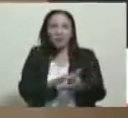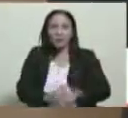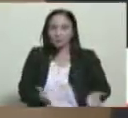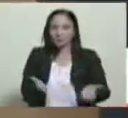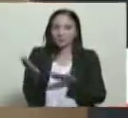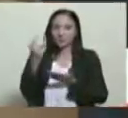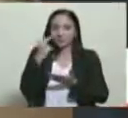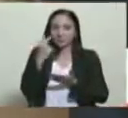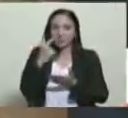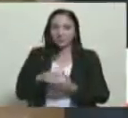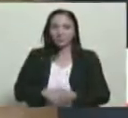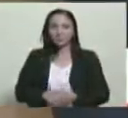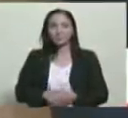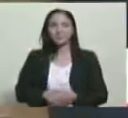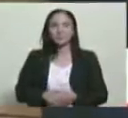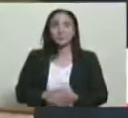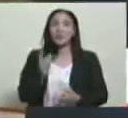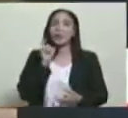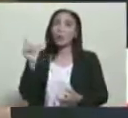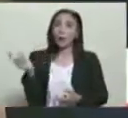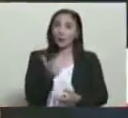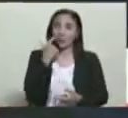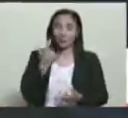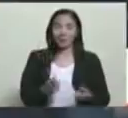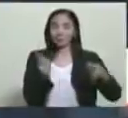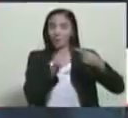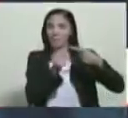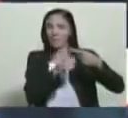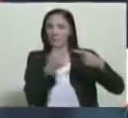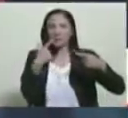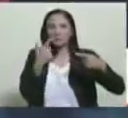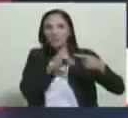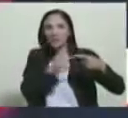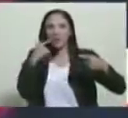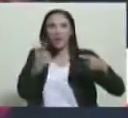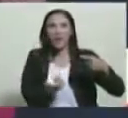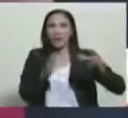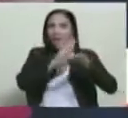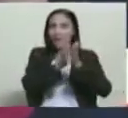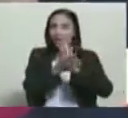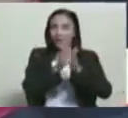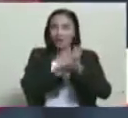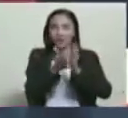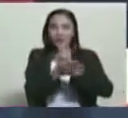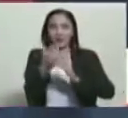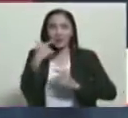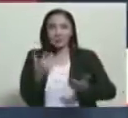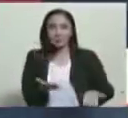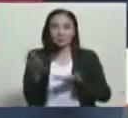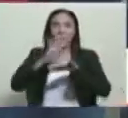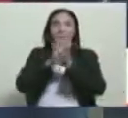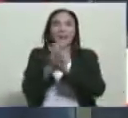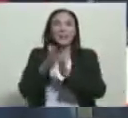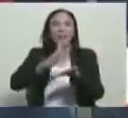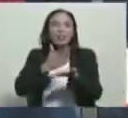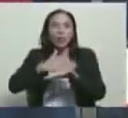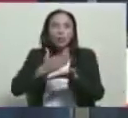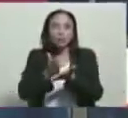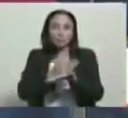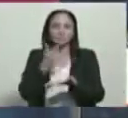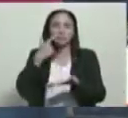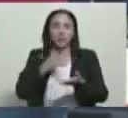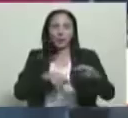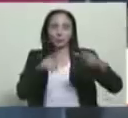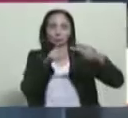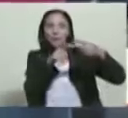pueblo, atención el Guárico y Venezuela, la Caja CLAS contiene la harina de trigo precocida,